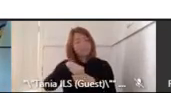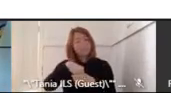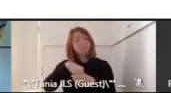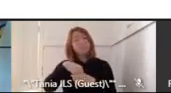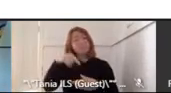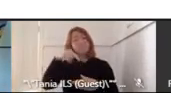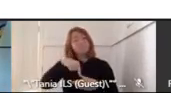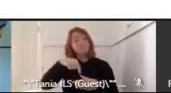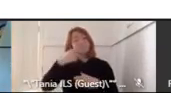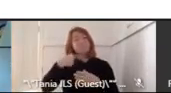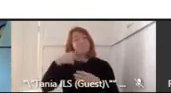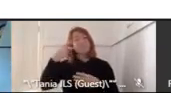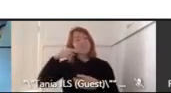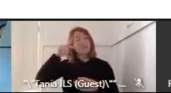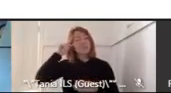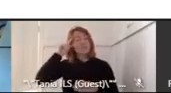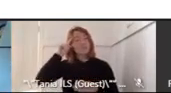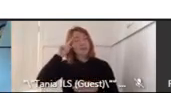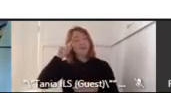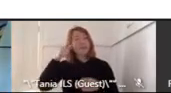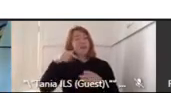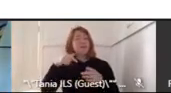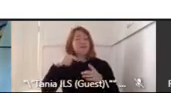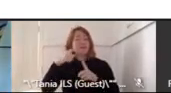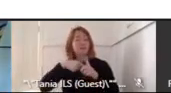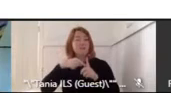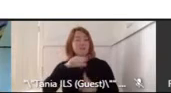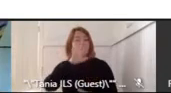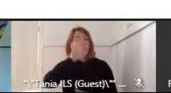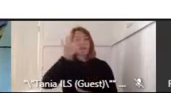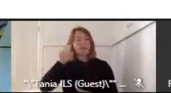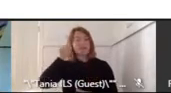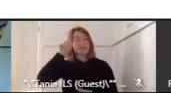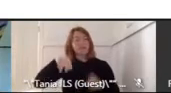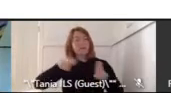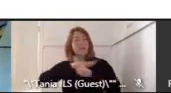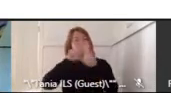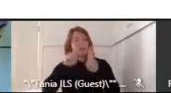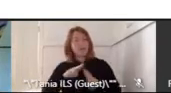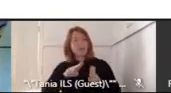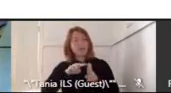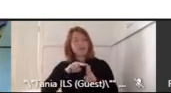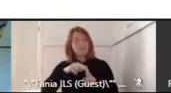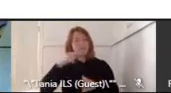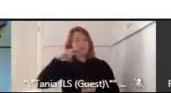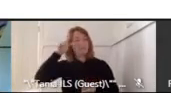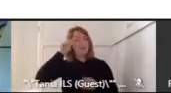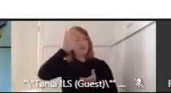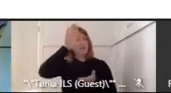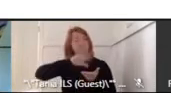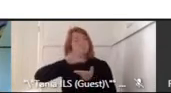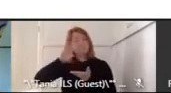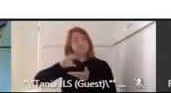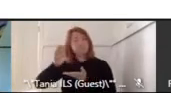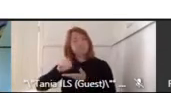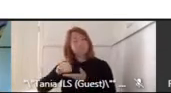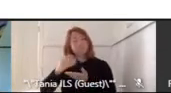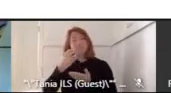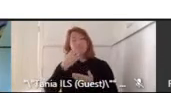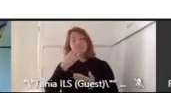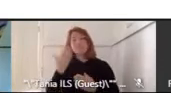recoge experiencias a nivel nacional e internacional. Experiencias como las presentadas